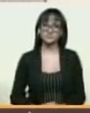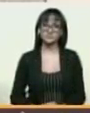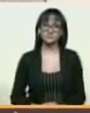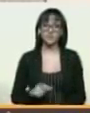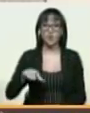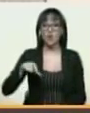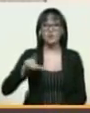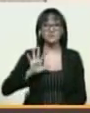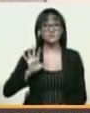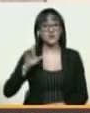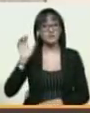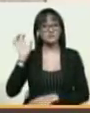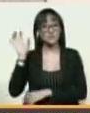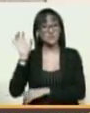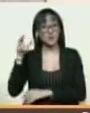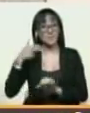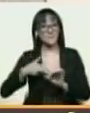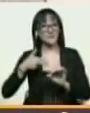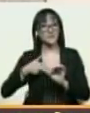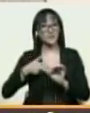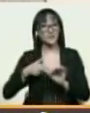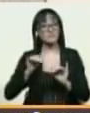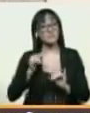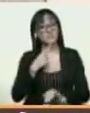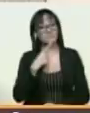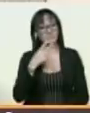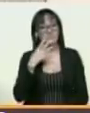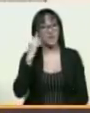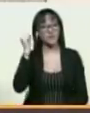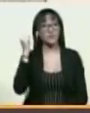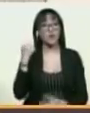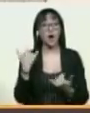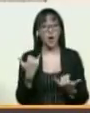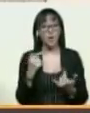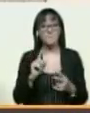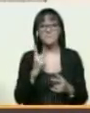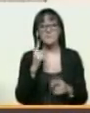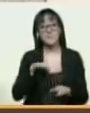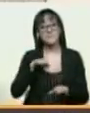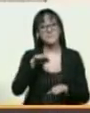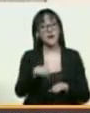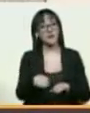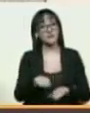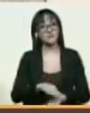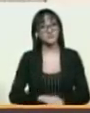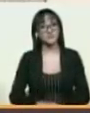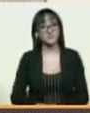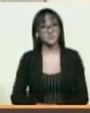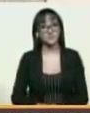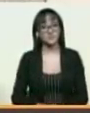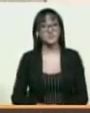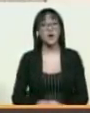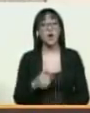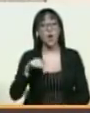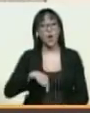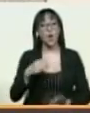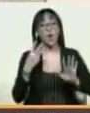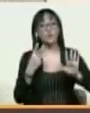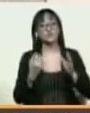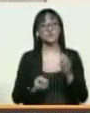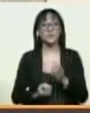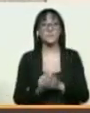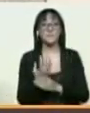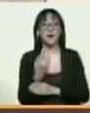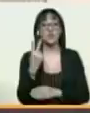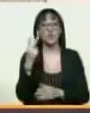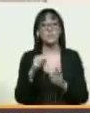post-rentista, como lo ha llamado el presidente Maduro. Y aquí estamos dando el primer paso. Por eso califico hoy, 8 de